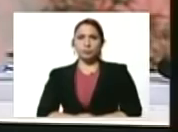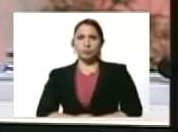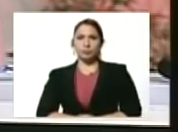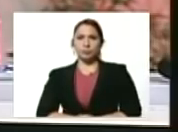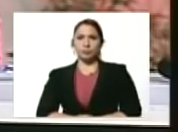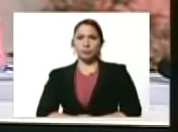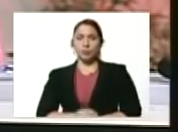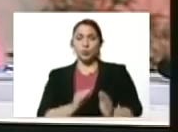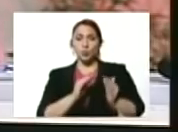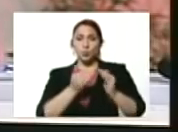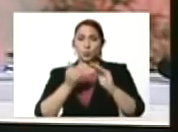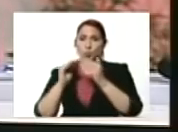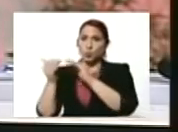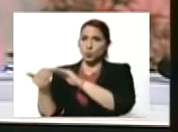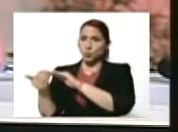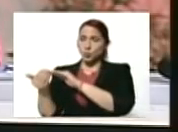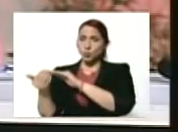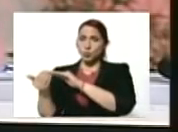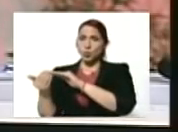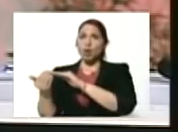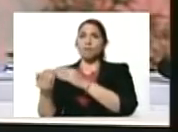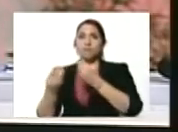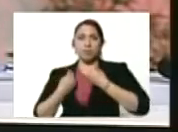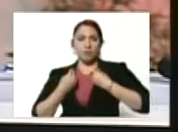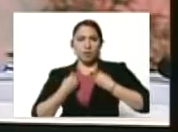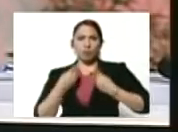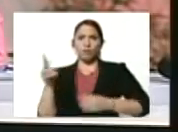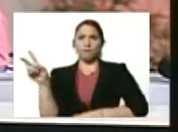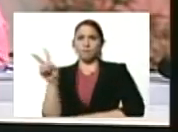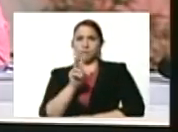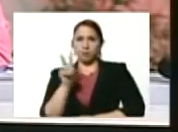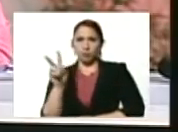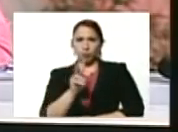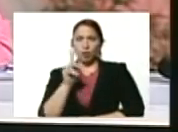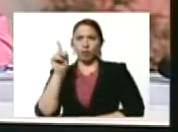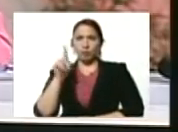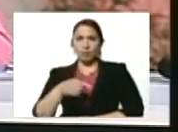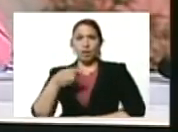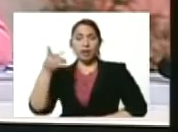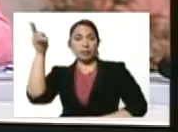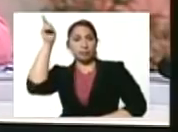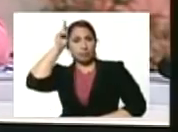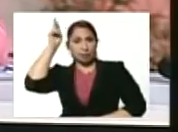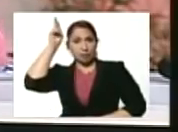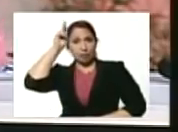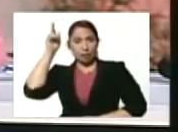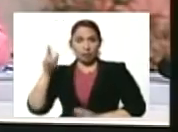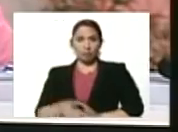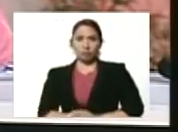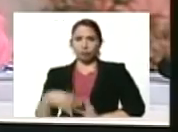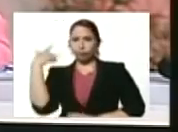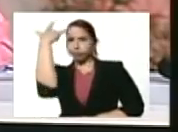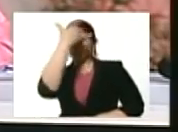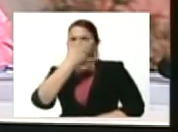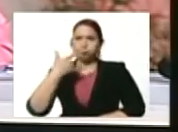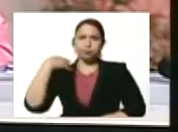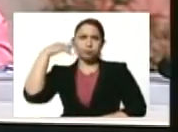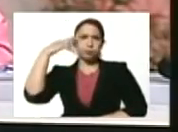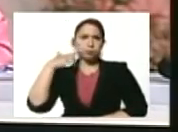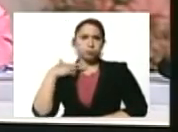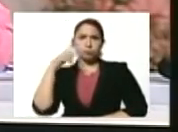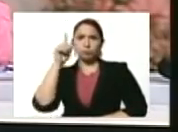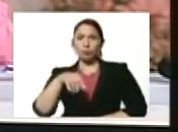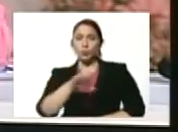las comunas, de los viviendo venezolanas, de los indígenas, de la afrovenezolanidad, de